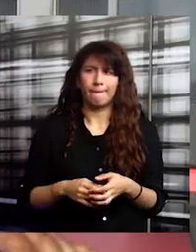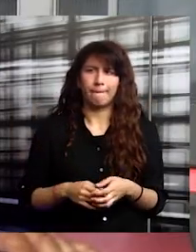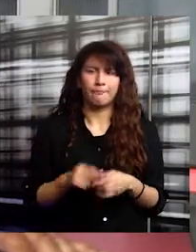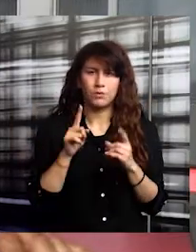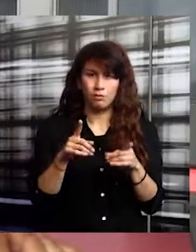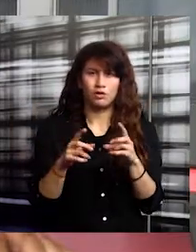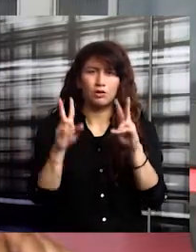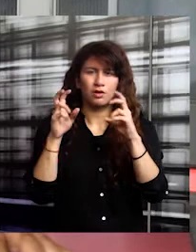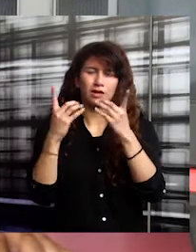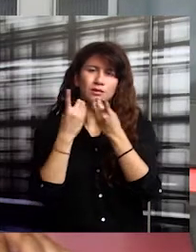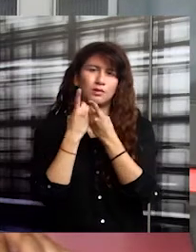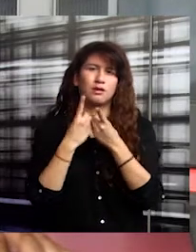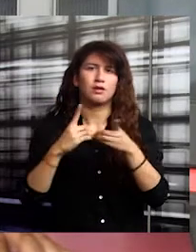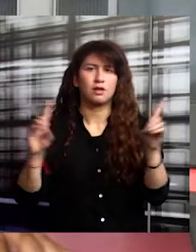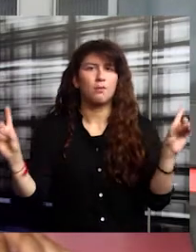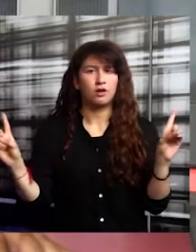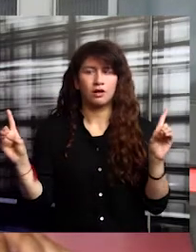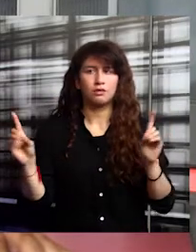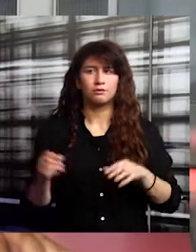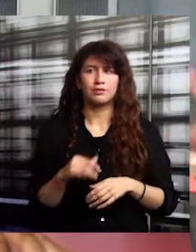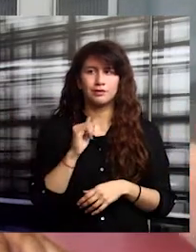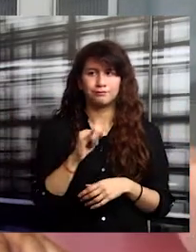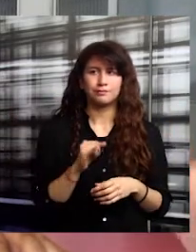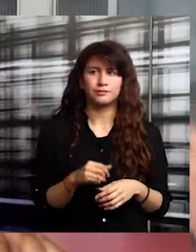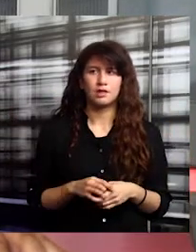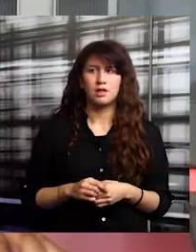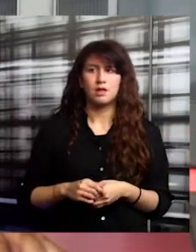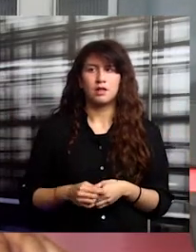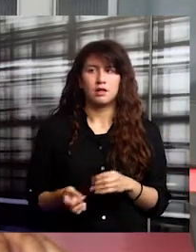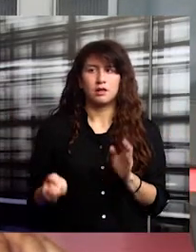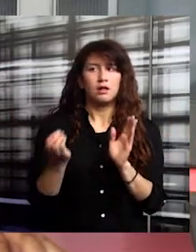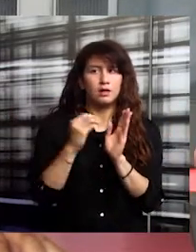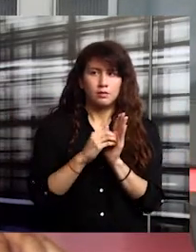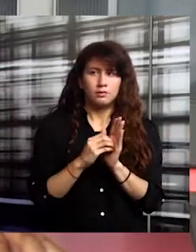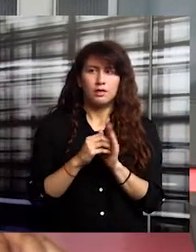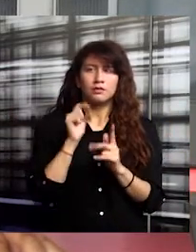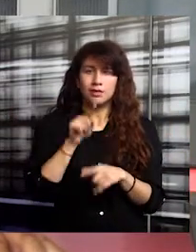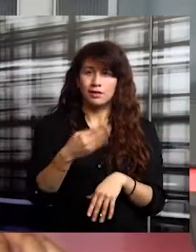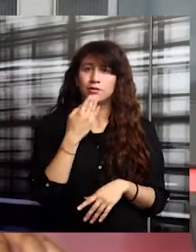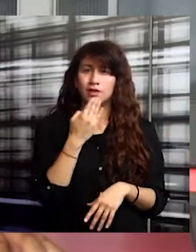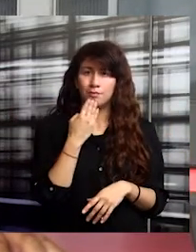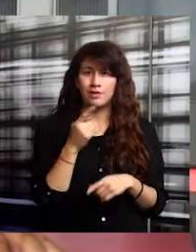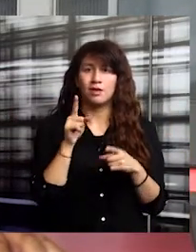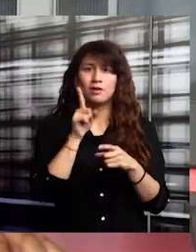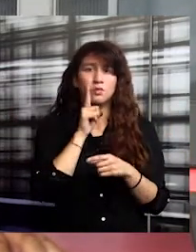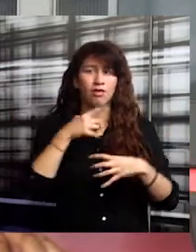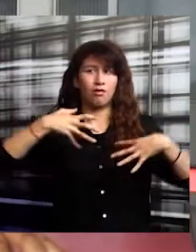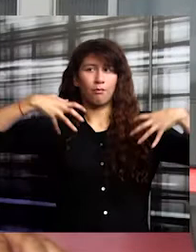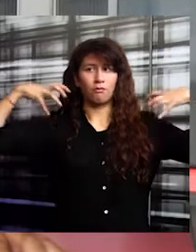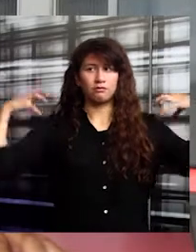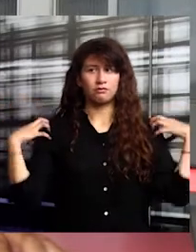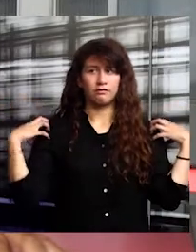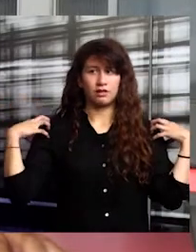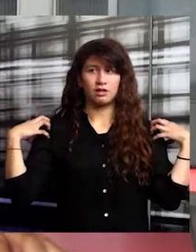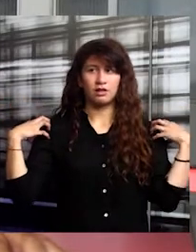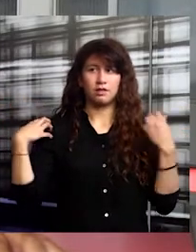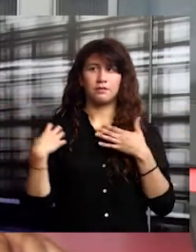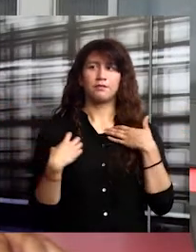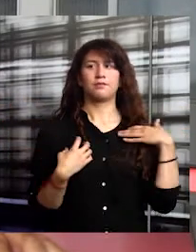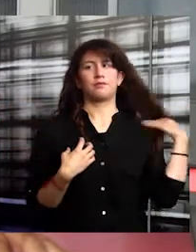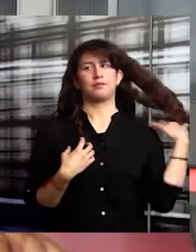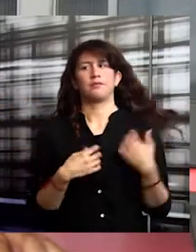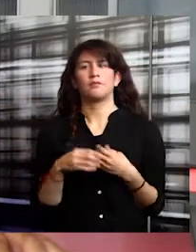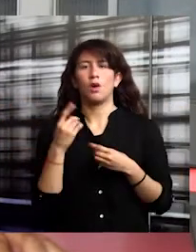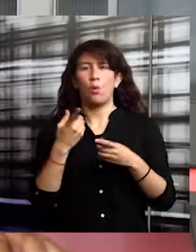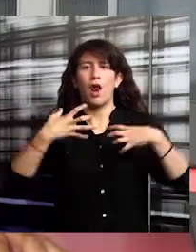más, y eso también implica una responsabilidad. Deberes y derechos. Exactamente. Una responsabilidad tuya, mía Exacto. y de ustedes,